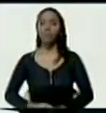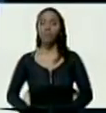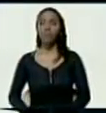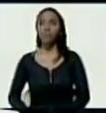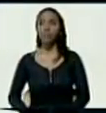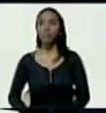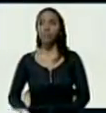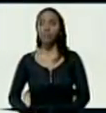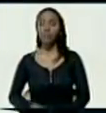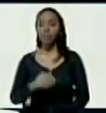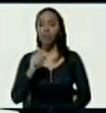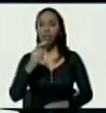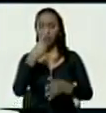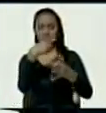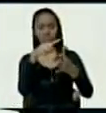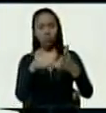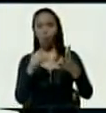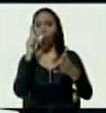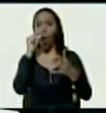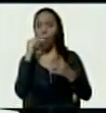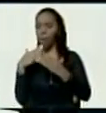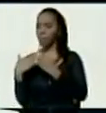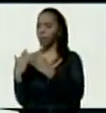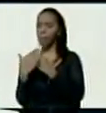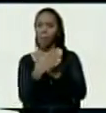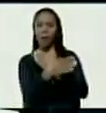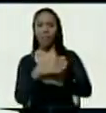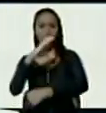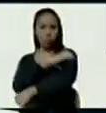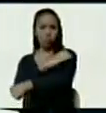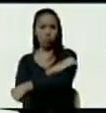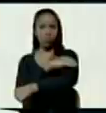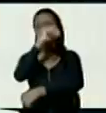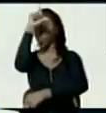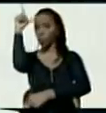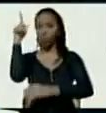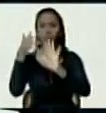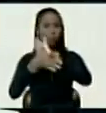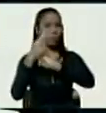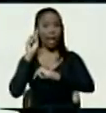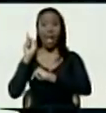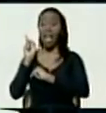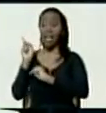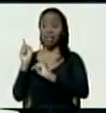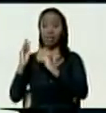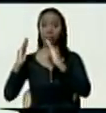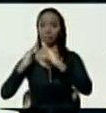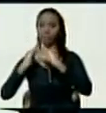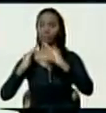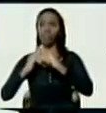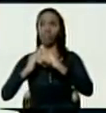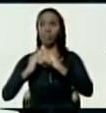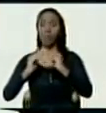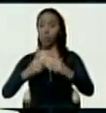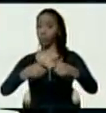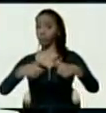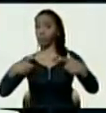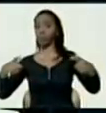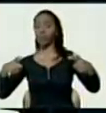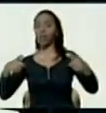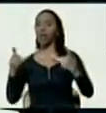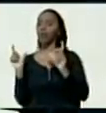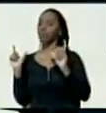Enrique Otero, es vecino de Antonio Ledesma, en esa mansión gigantesca se